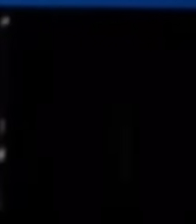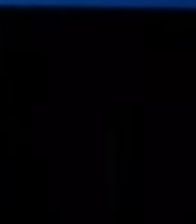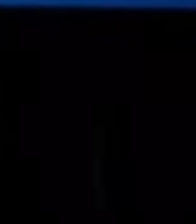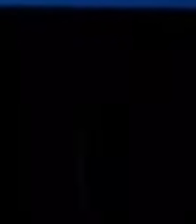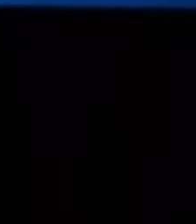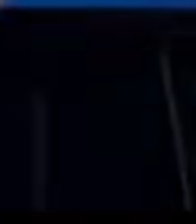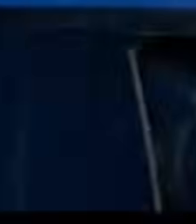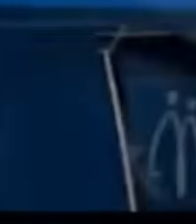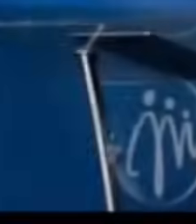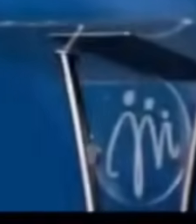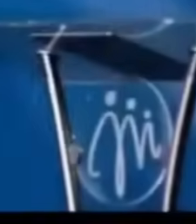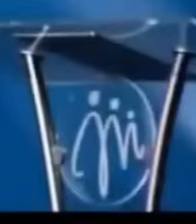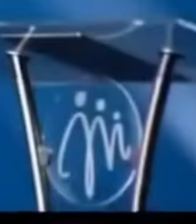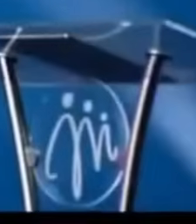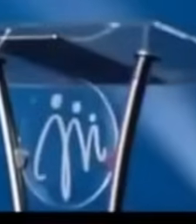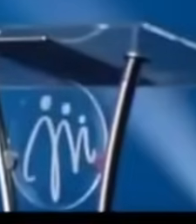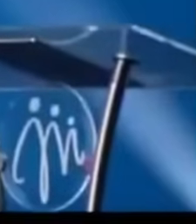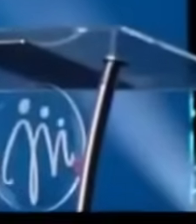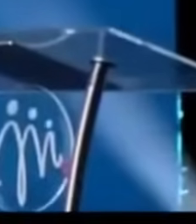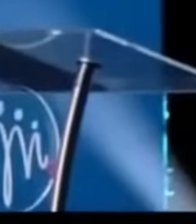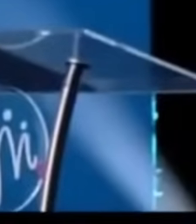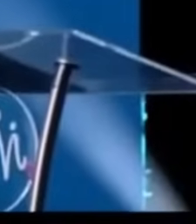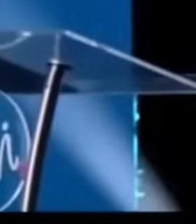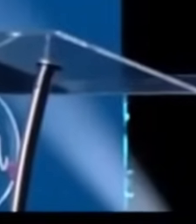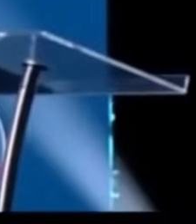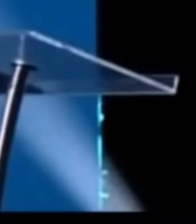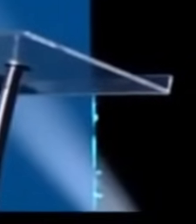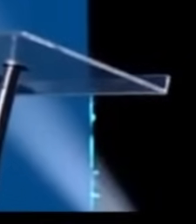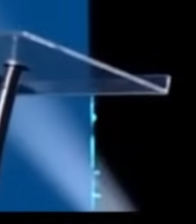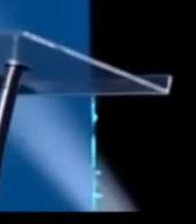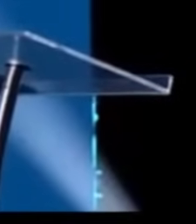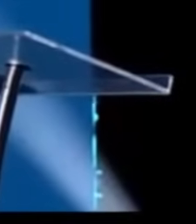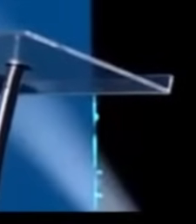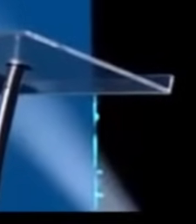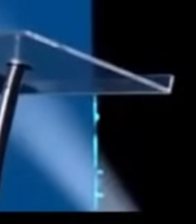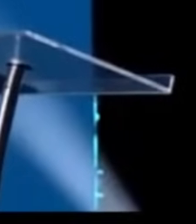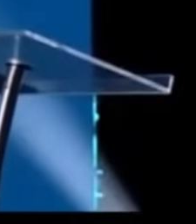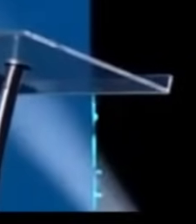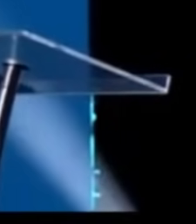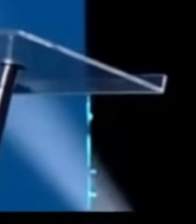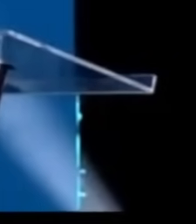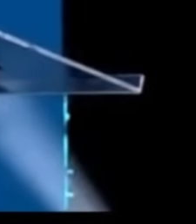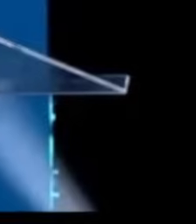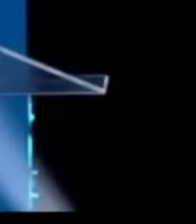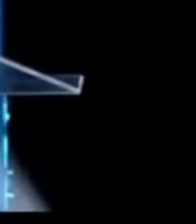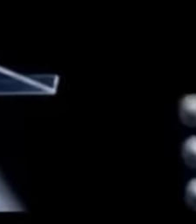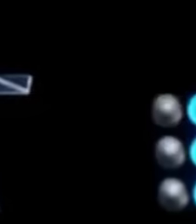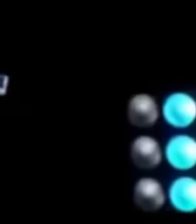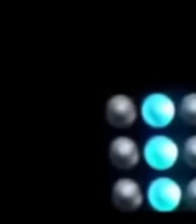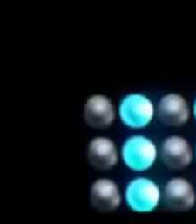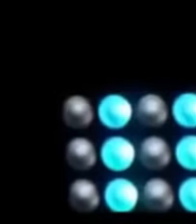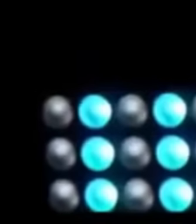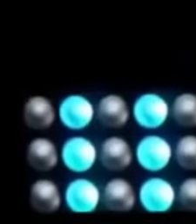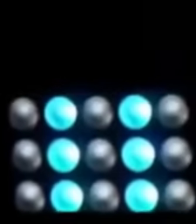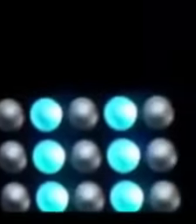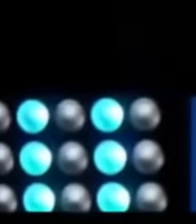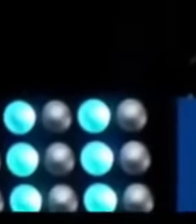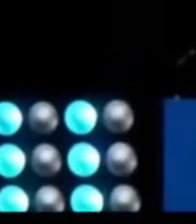pecado, fue castigado como el peor de todos los pecadores. Pero ese